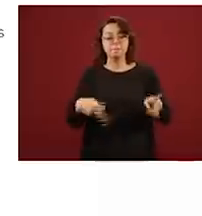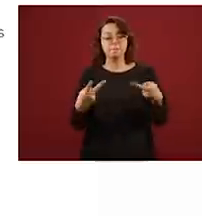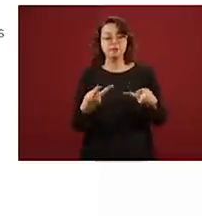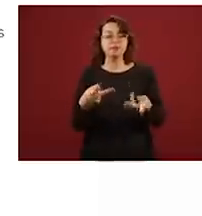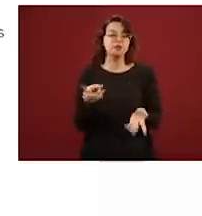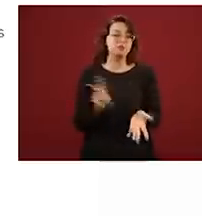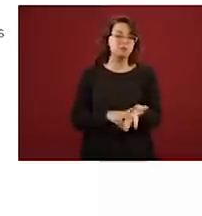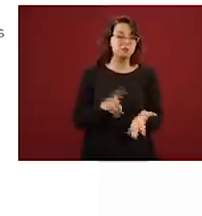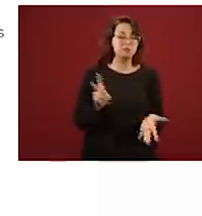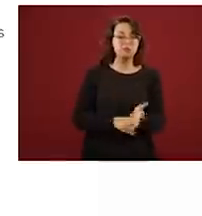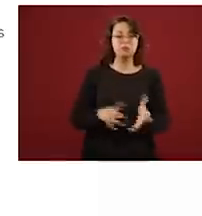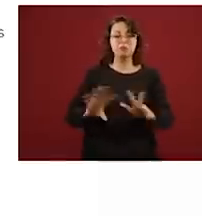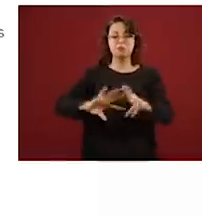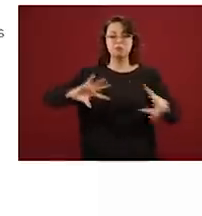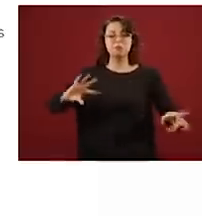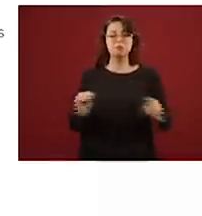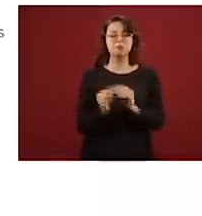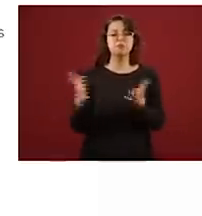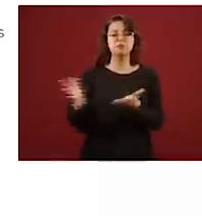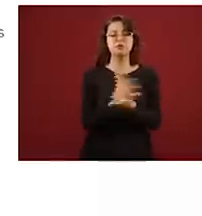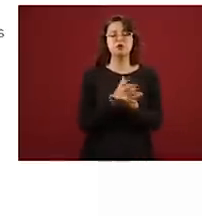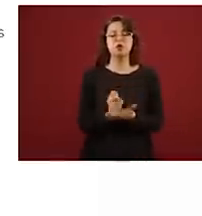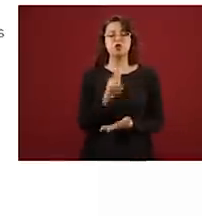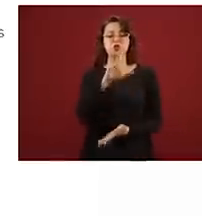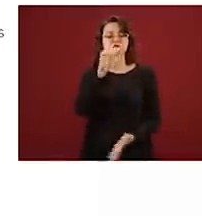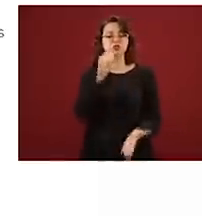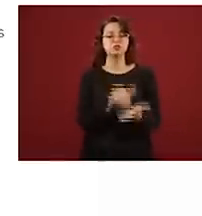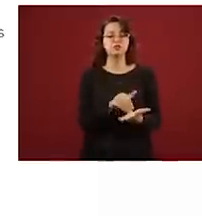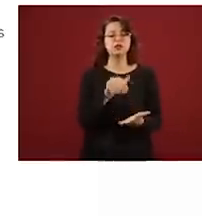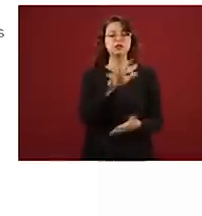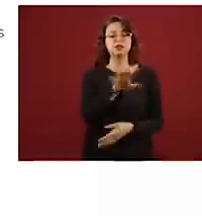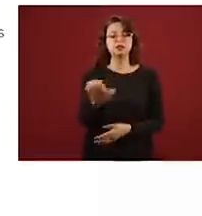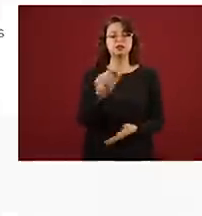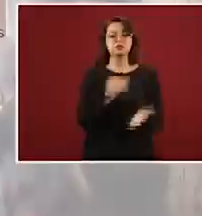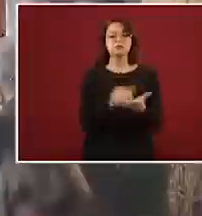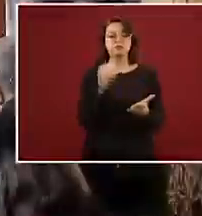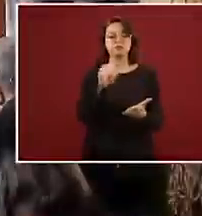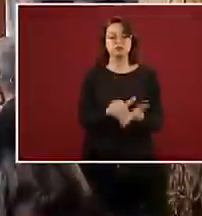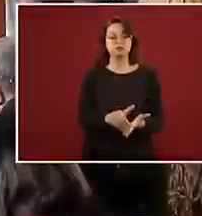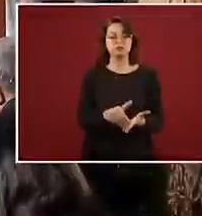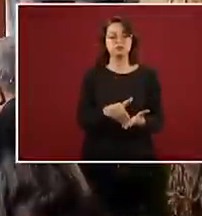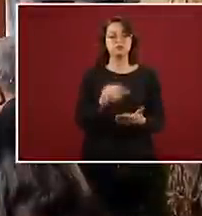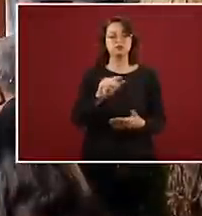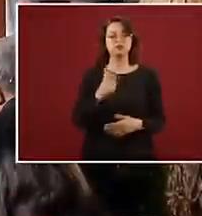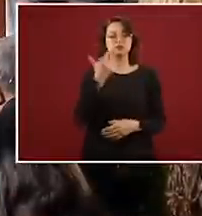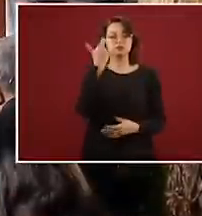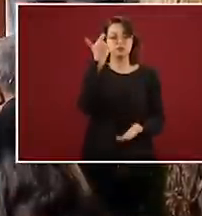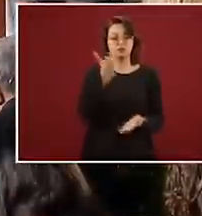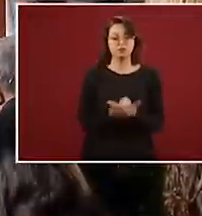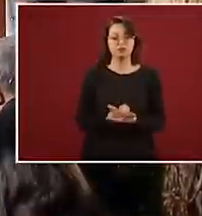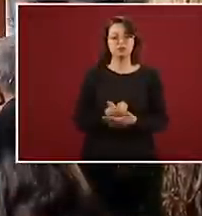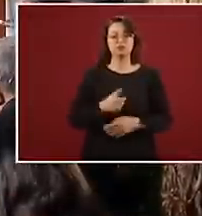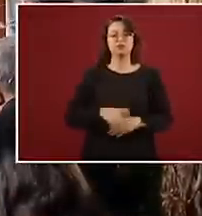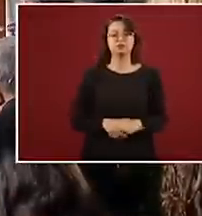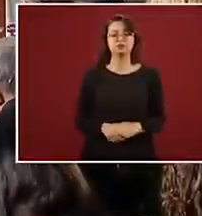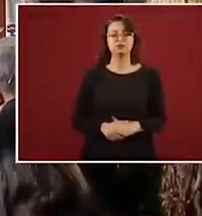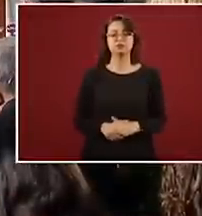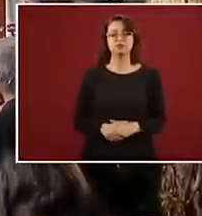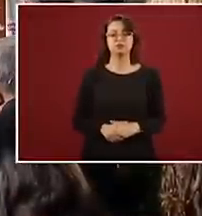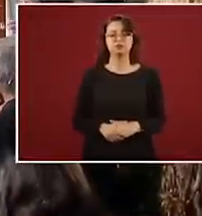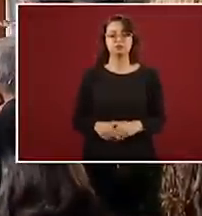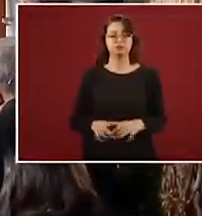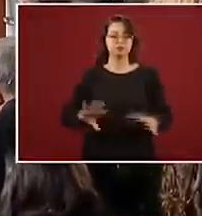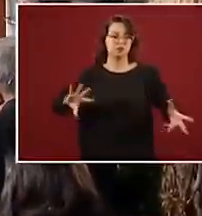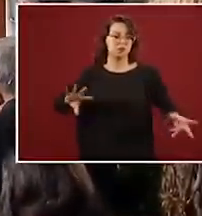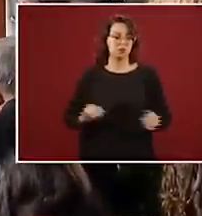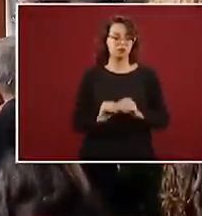avalúo, estamos esperando recuperar más de 2.500 millones de pesos en cada uno de estos aeronaves, en este